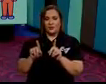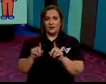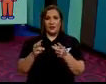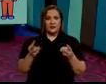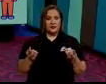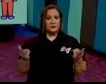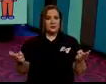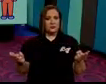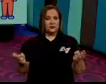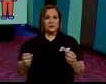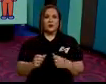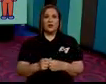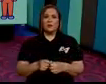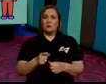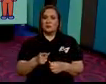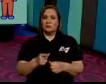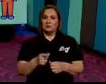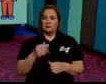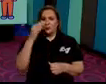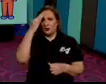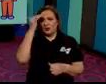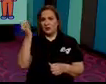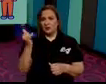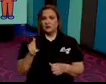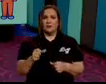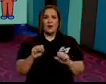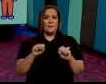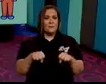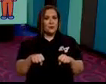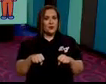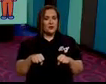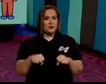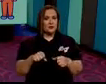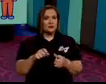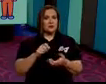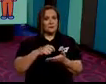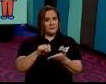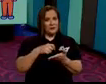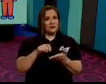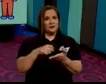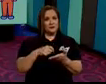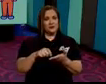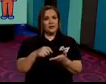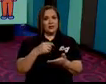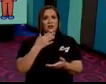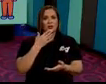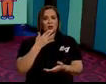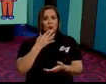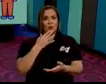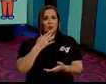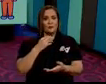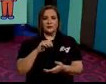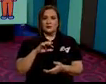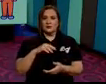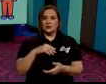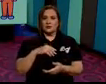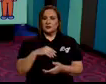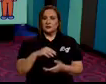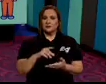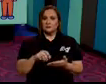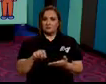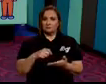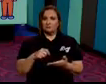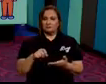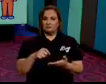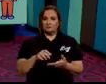pintarla, ¿ok? O quizás también utilizar un rasgado. Para eso tengo, ¿verdad? Papel de construcción rojo y azul.